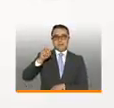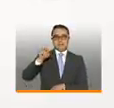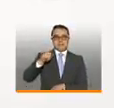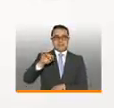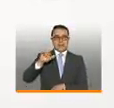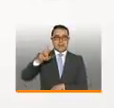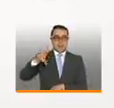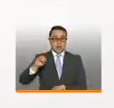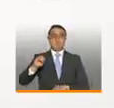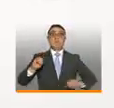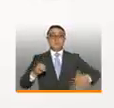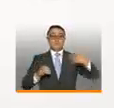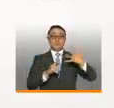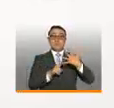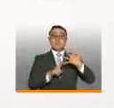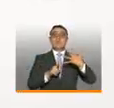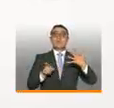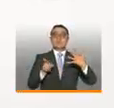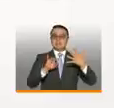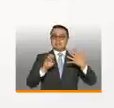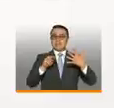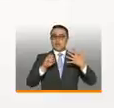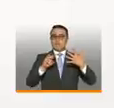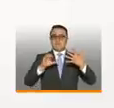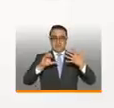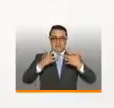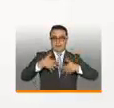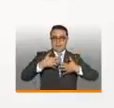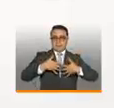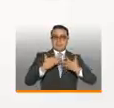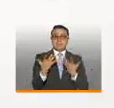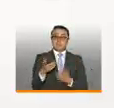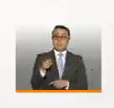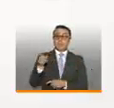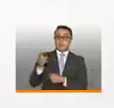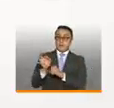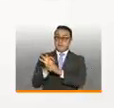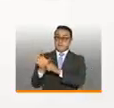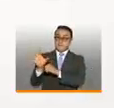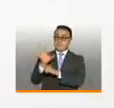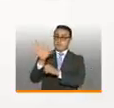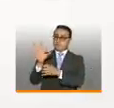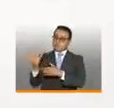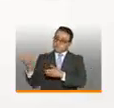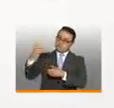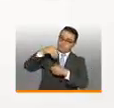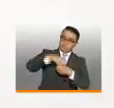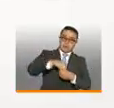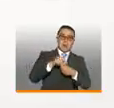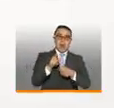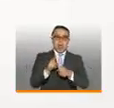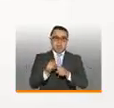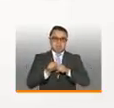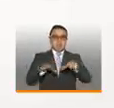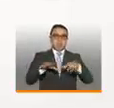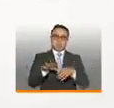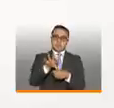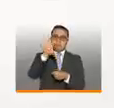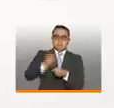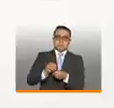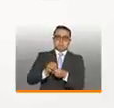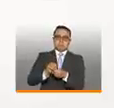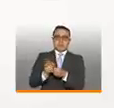de virus inactivado, en la cual se utiliza el mismo virus pero se inactiva, lo cual también da unas posibilidades muy